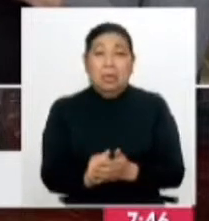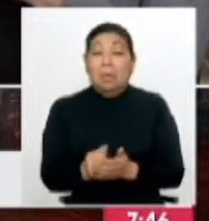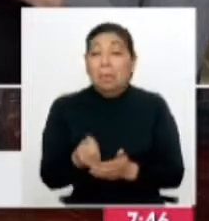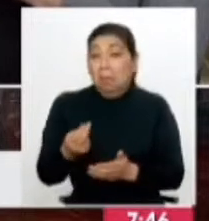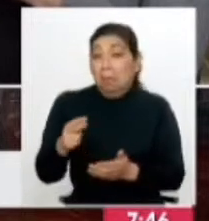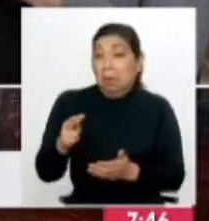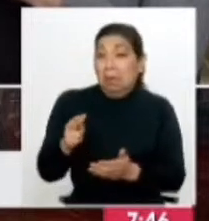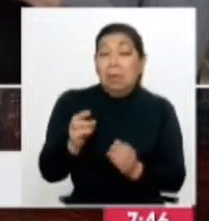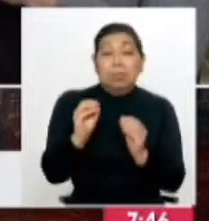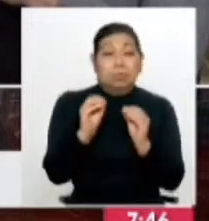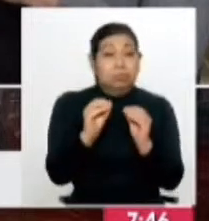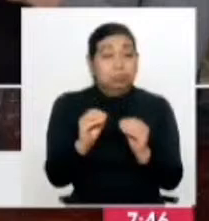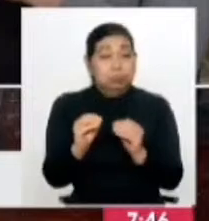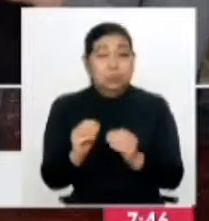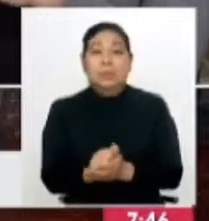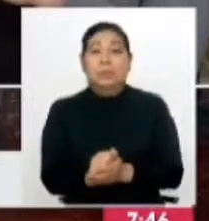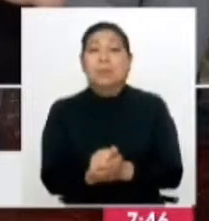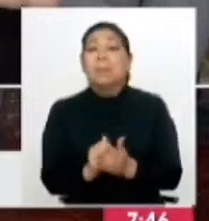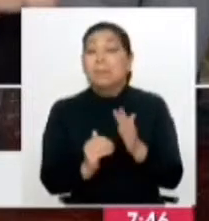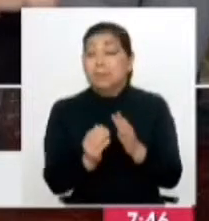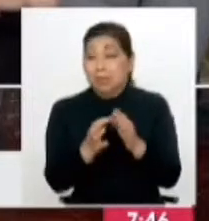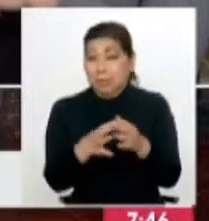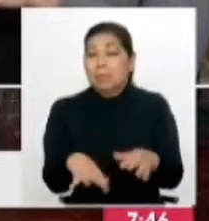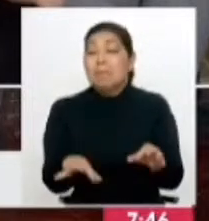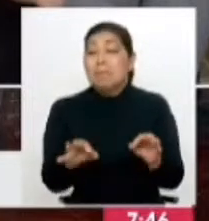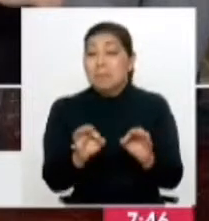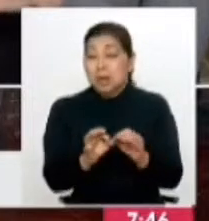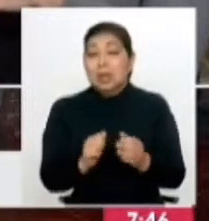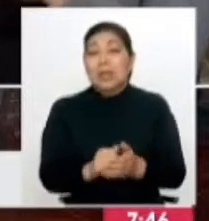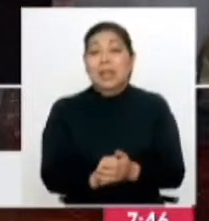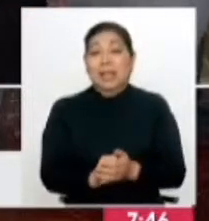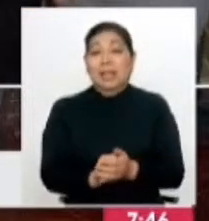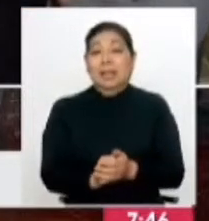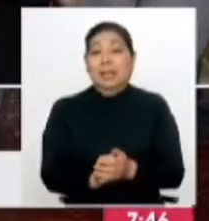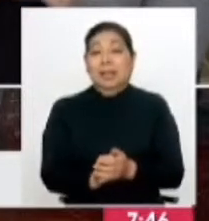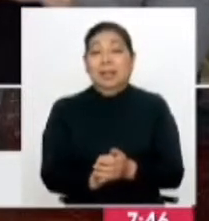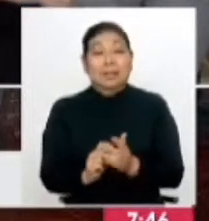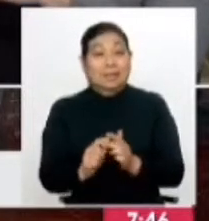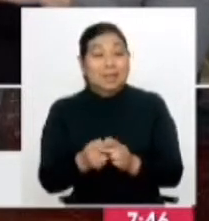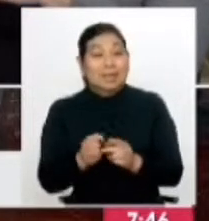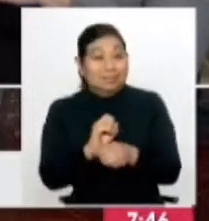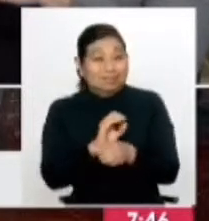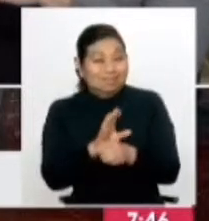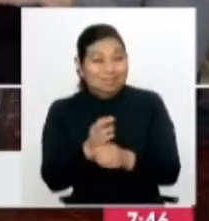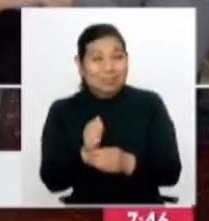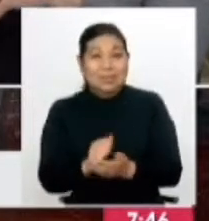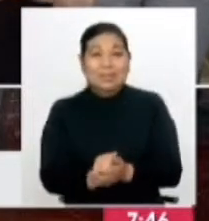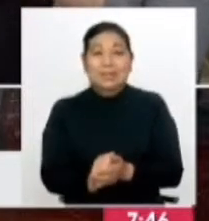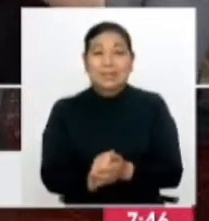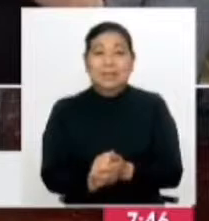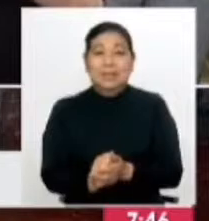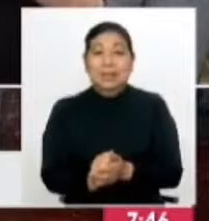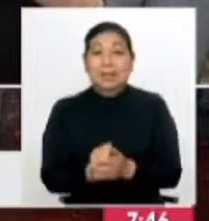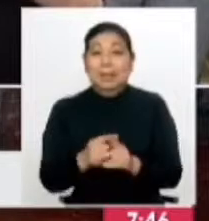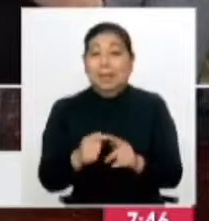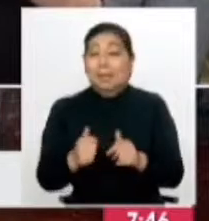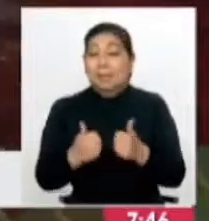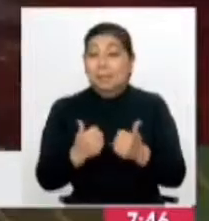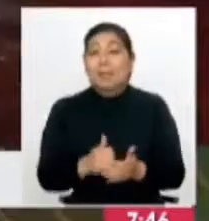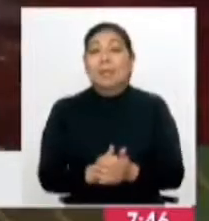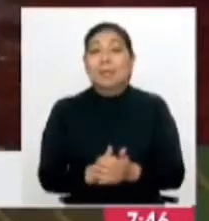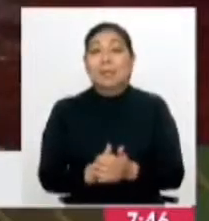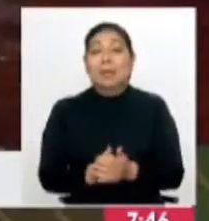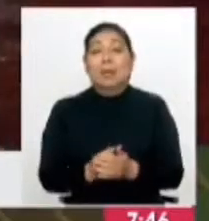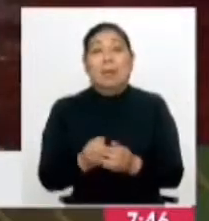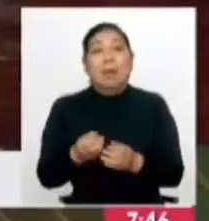un crecimiento en las colocaciones bastante importante. Nosotros, a raíz de la pandemia y la situación que se está